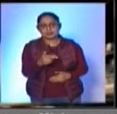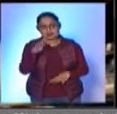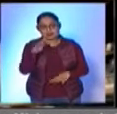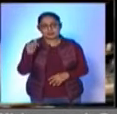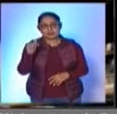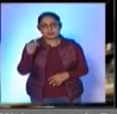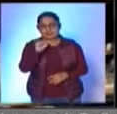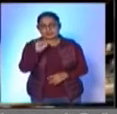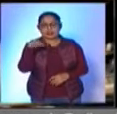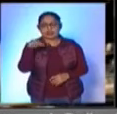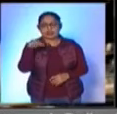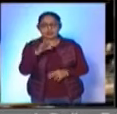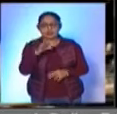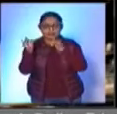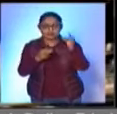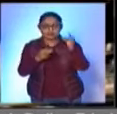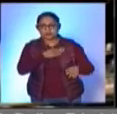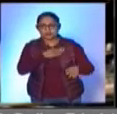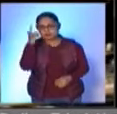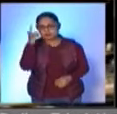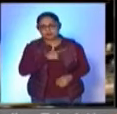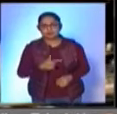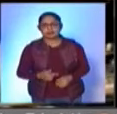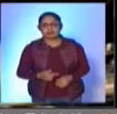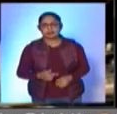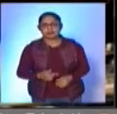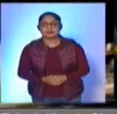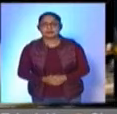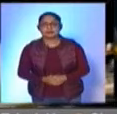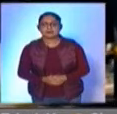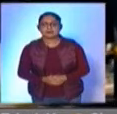en SM Noticias. Muy buenas noches.